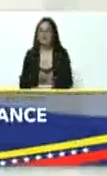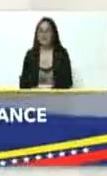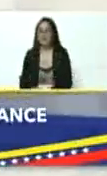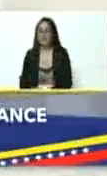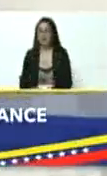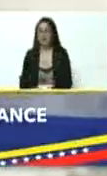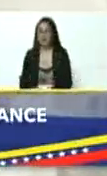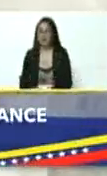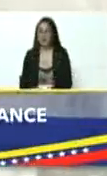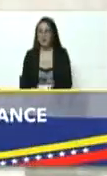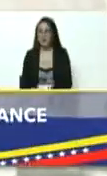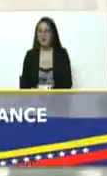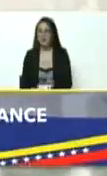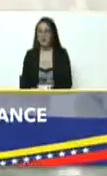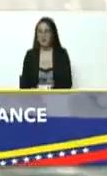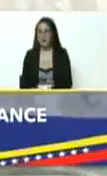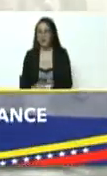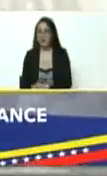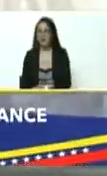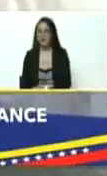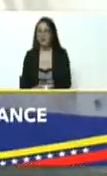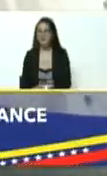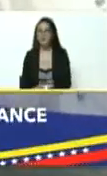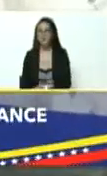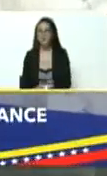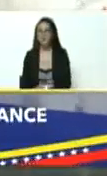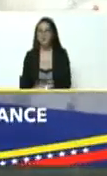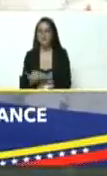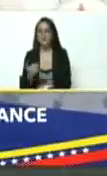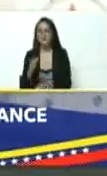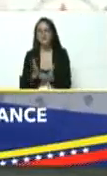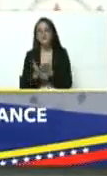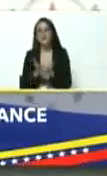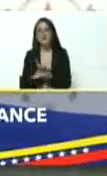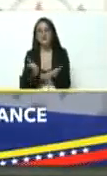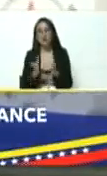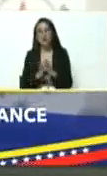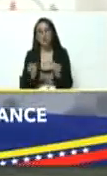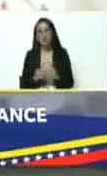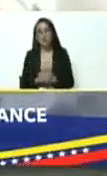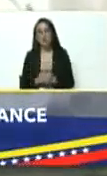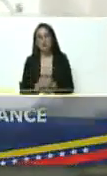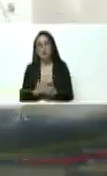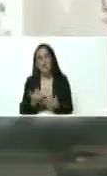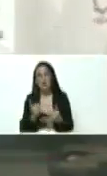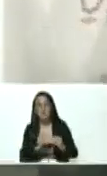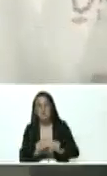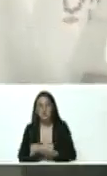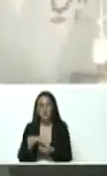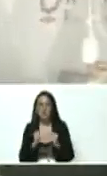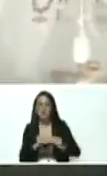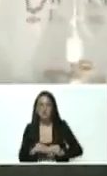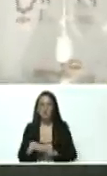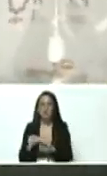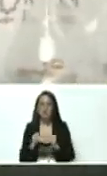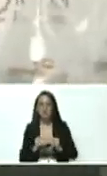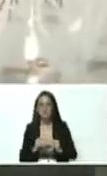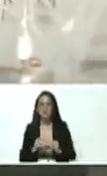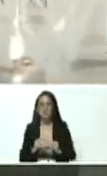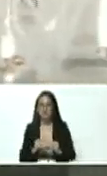hacia el servicio de la sala de cuidados intensivos. Hacia el servicio. Todo esto está en fase de recuperación. Presidente.